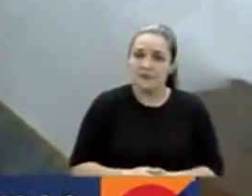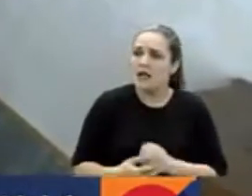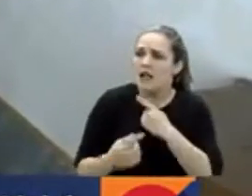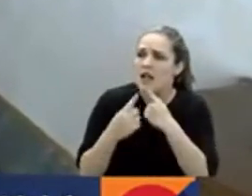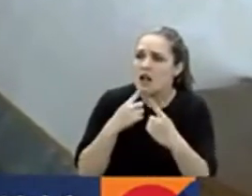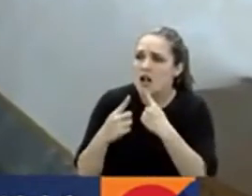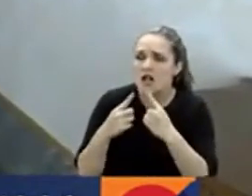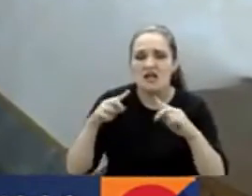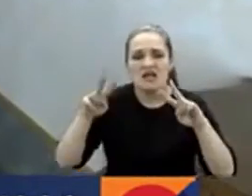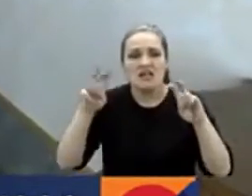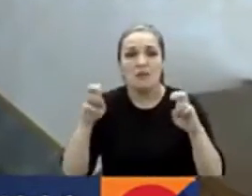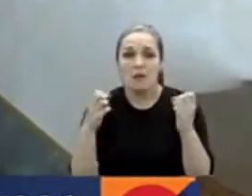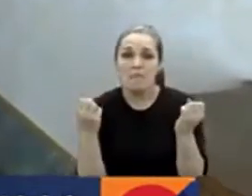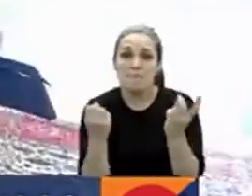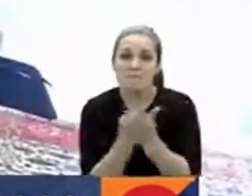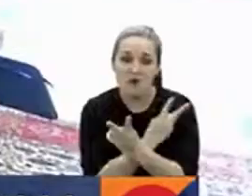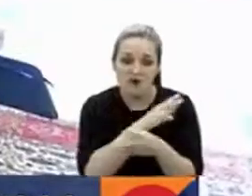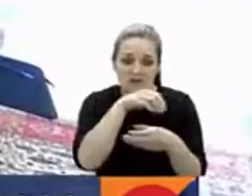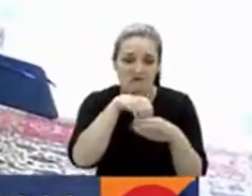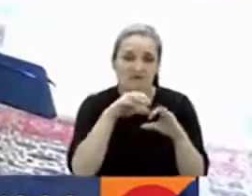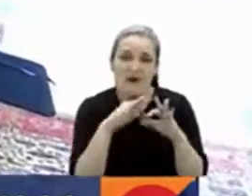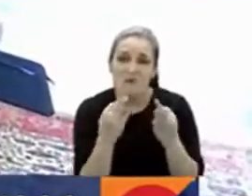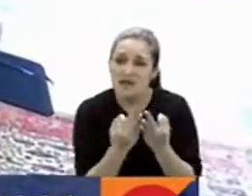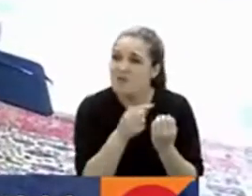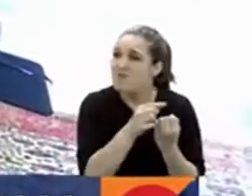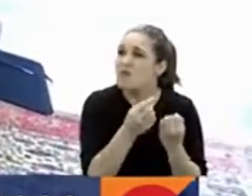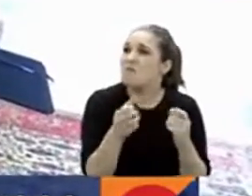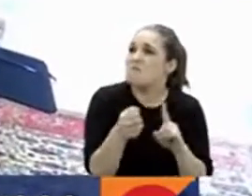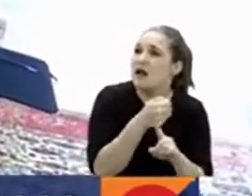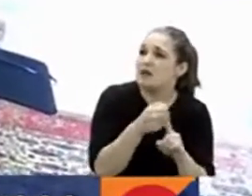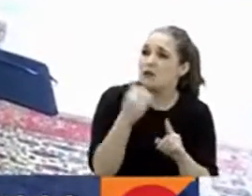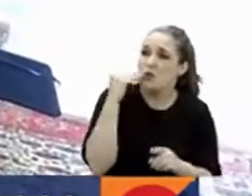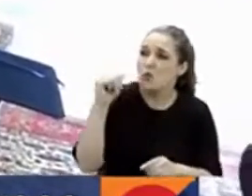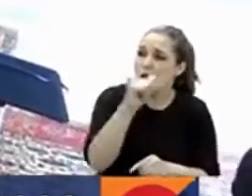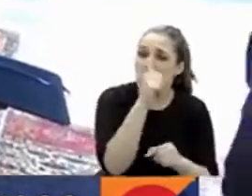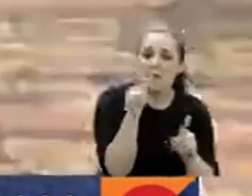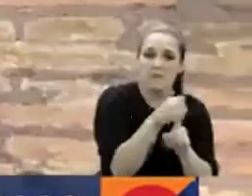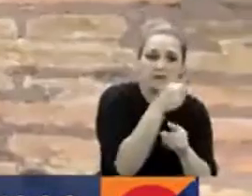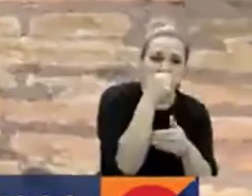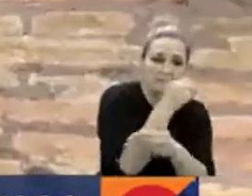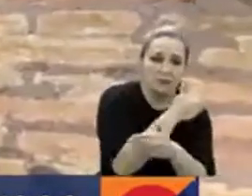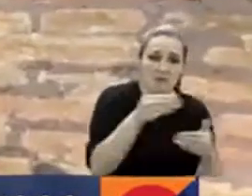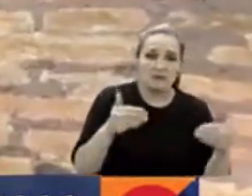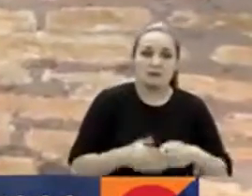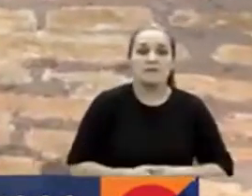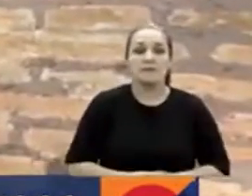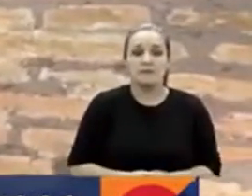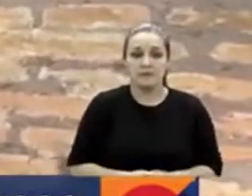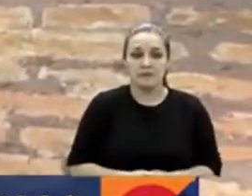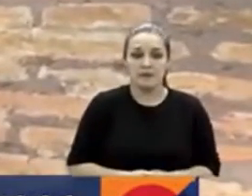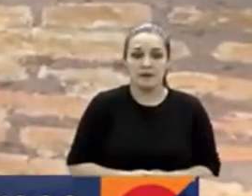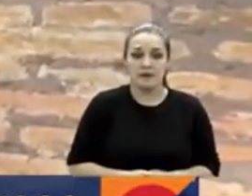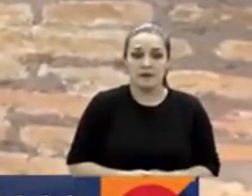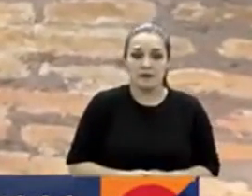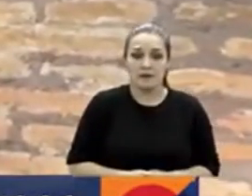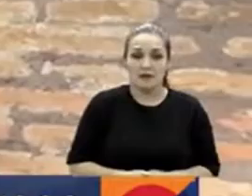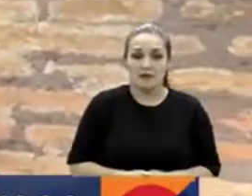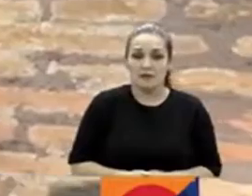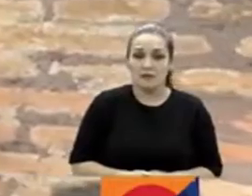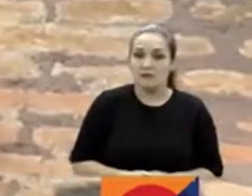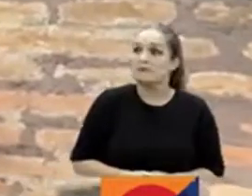trataron temas como la violencia intrafamiliar, el maltrato a la mujer y a los niños. El señor presidente de la República, a